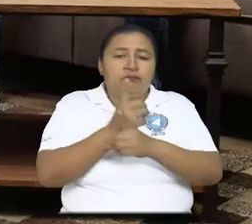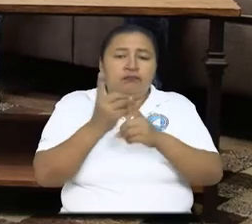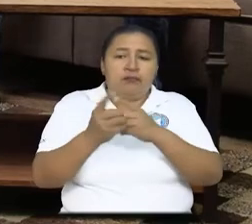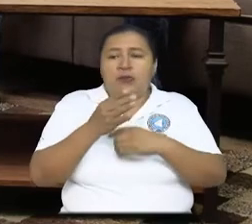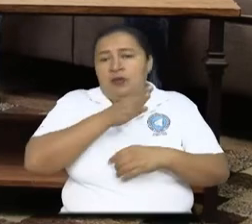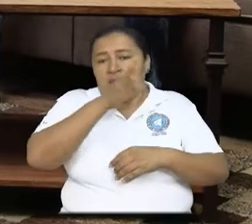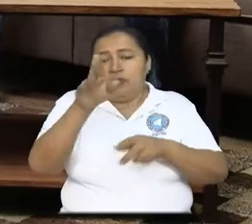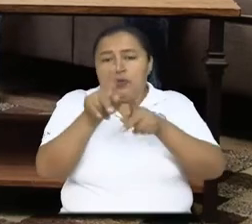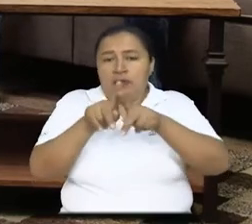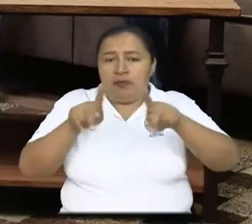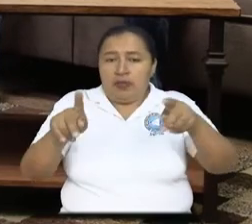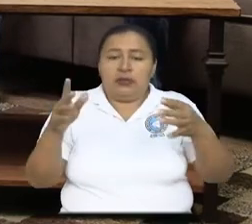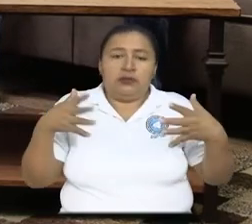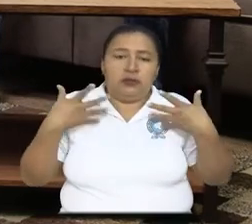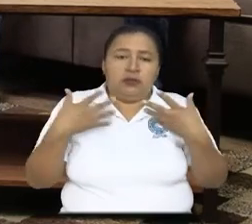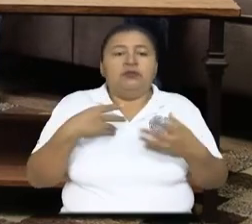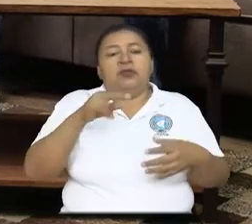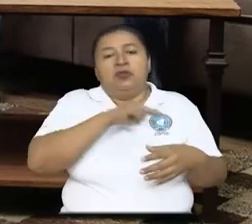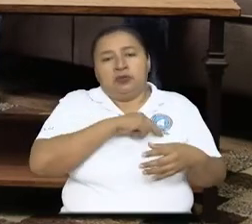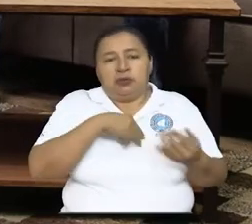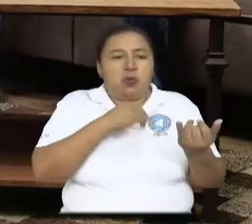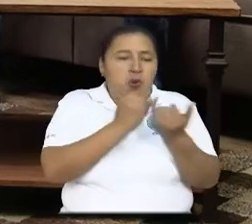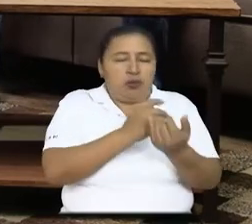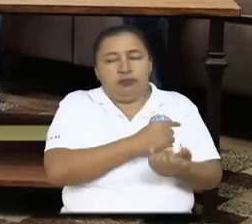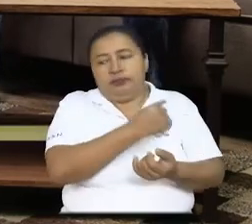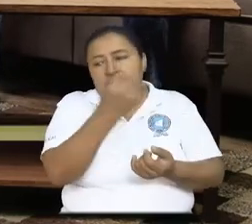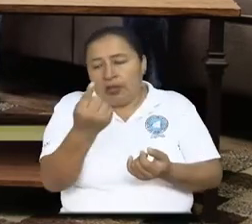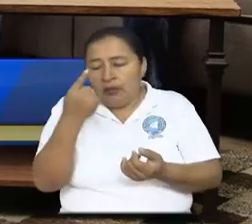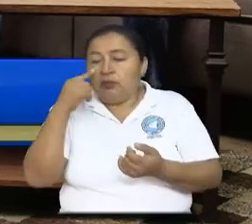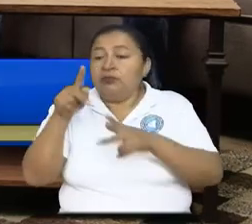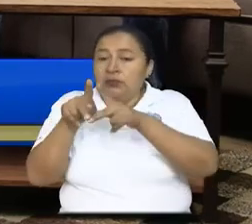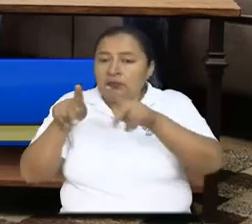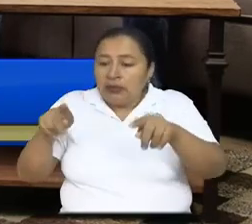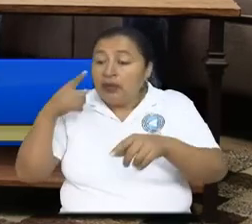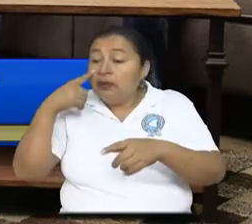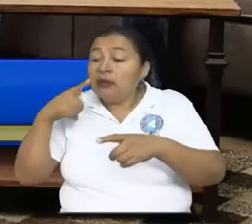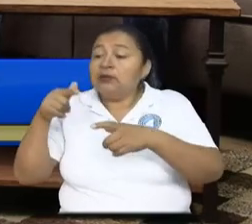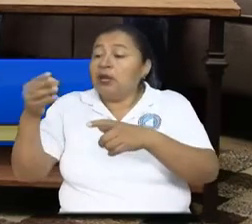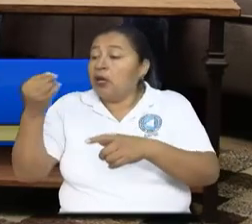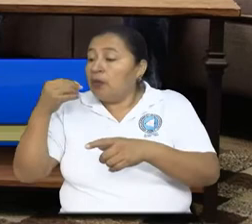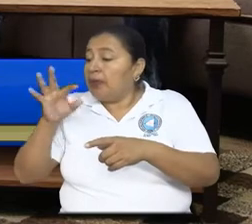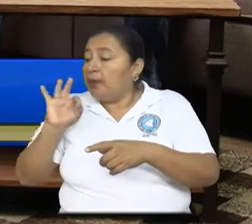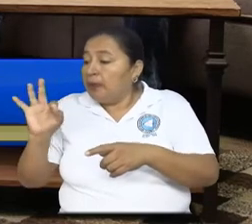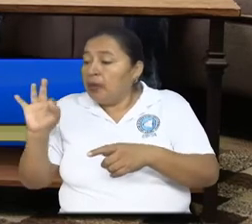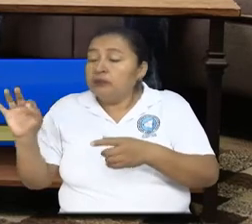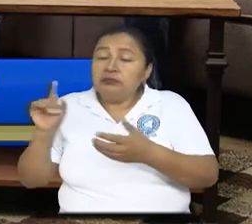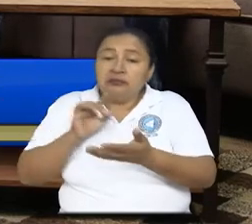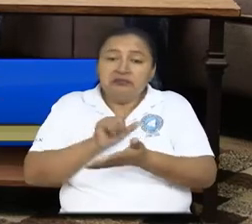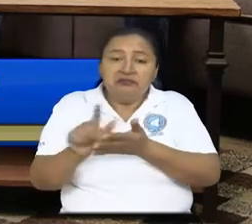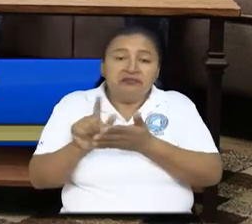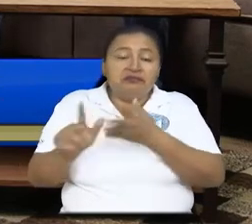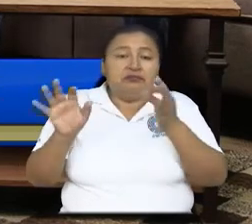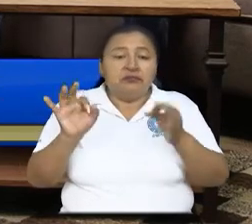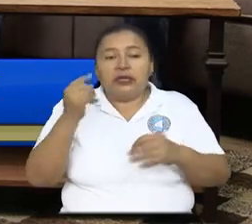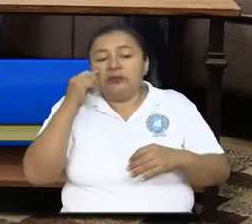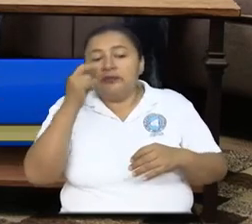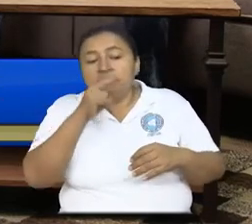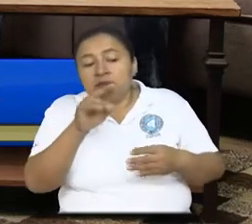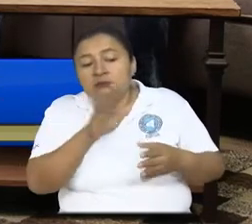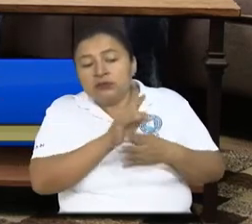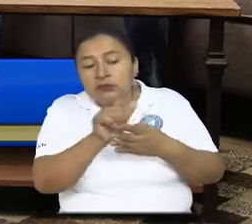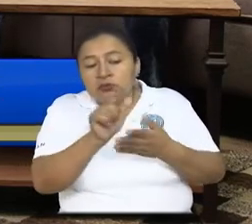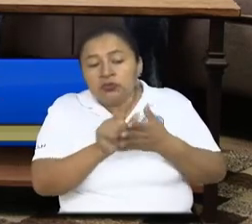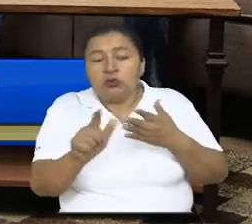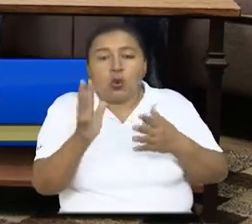playas celebrar pues nosotros vamos a las playas asegurar que la comida esté de alguna manera supervisada higiénicamente